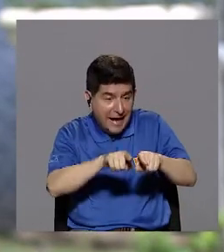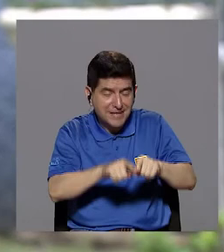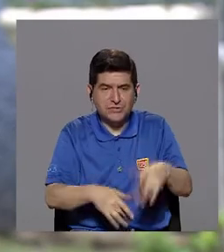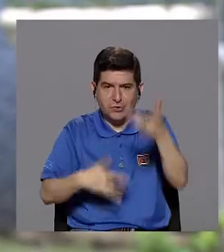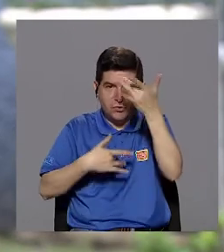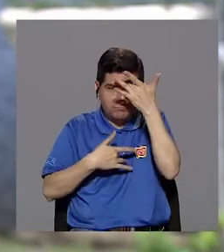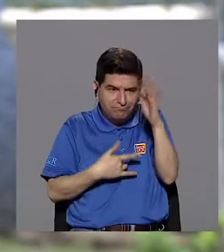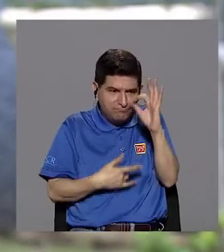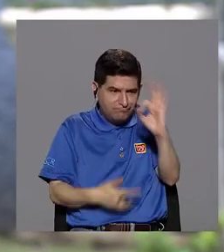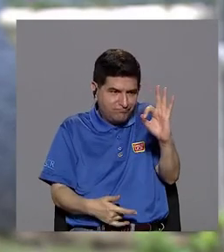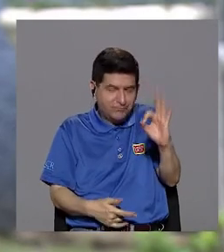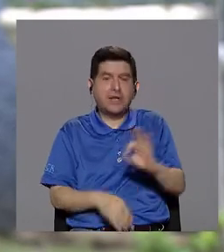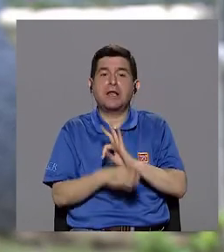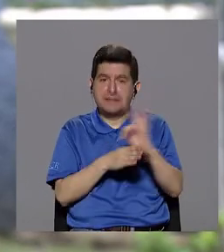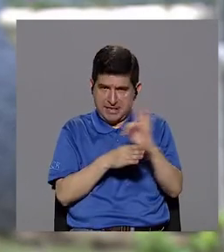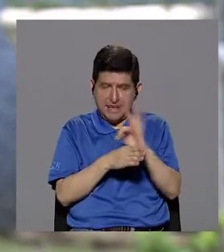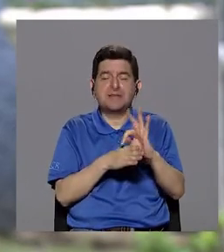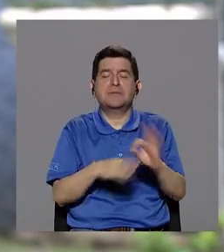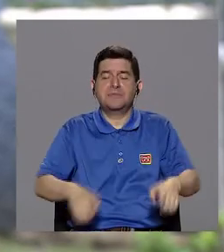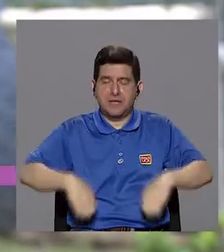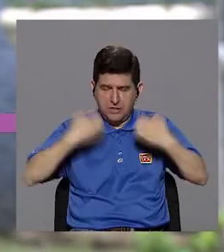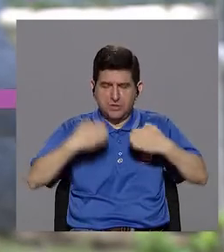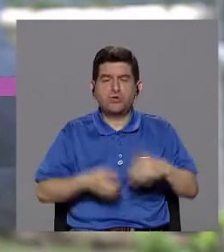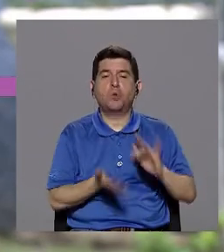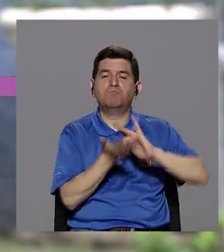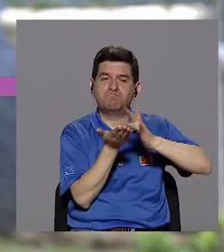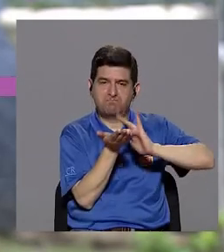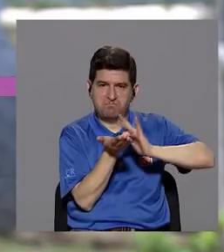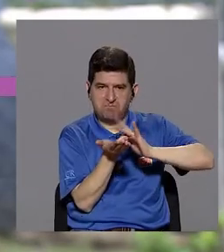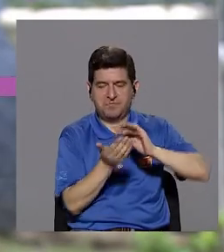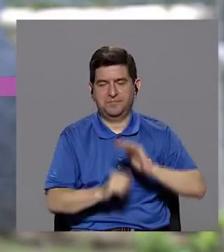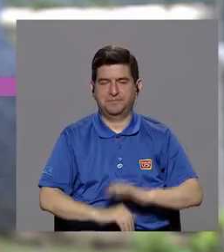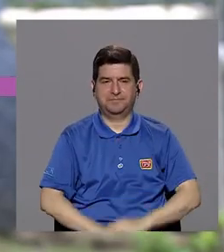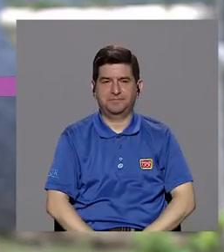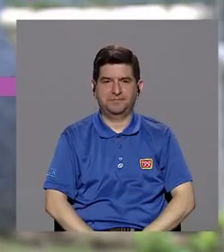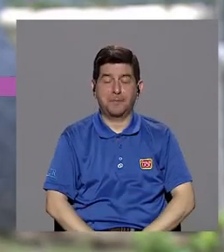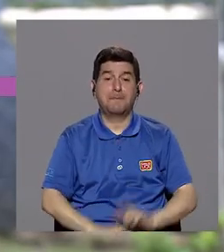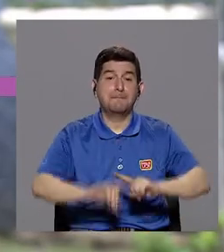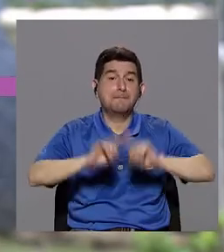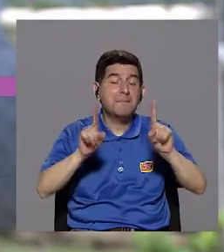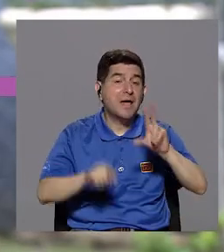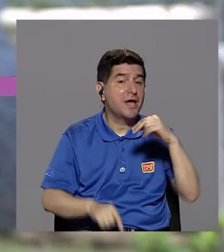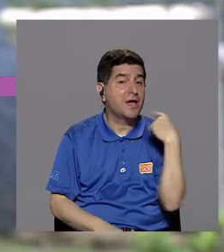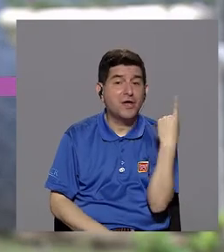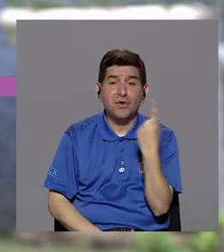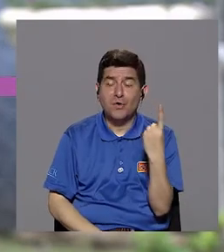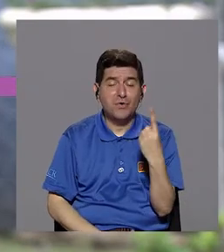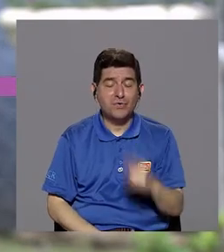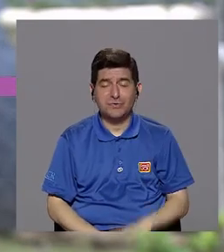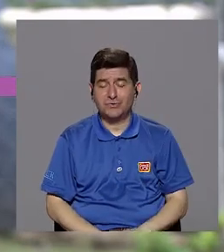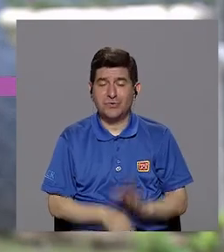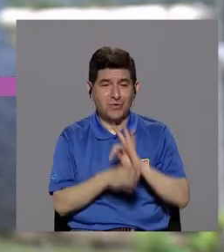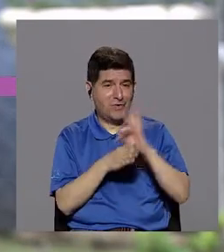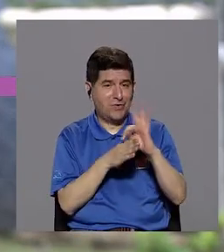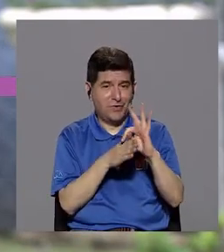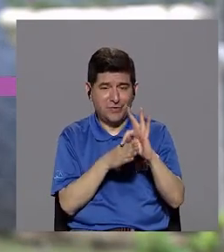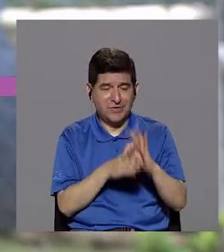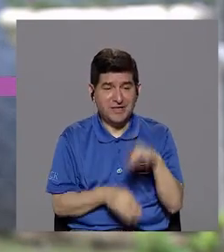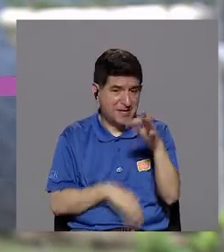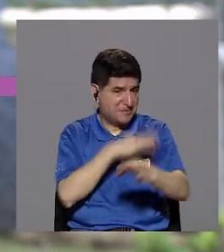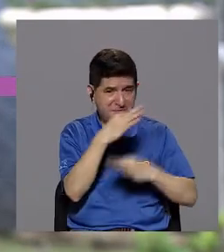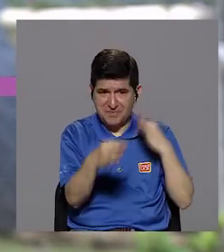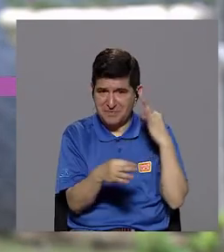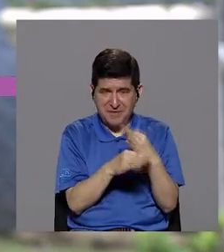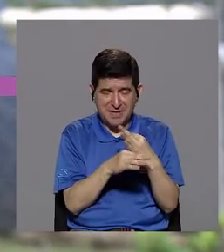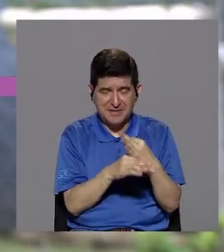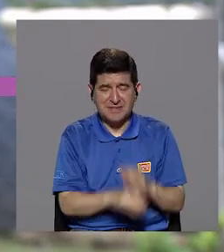de la fibromialgia hay tratamientos con medicamentos, pero no solamente un tratamiento de este